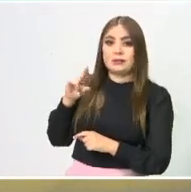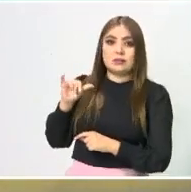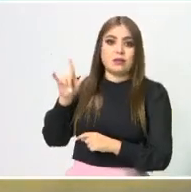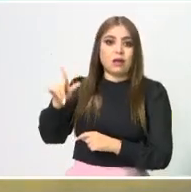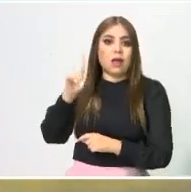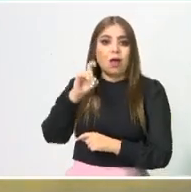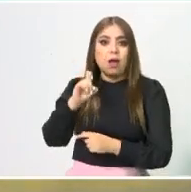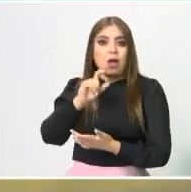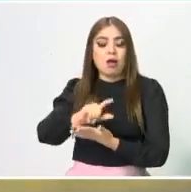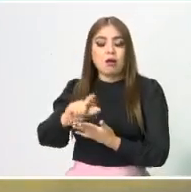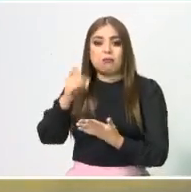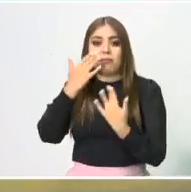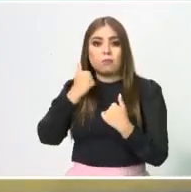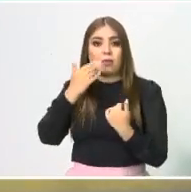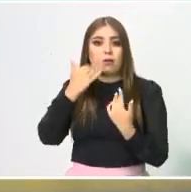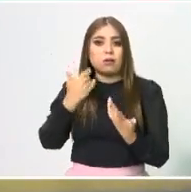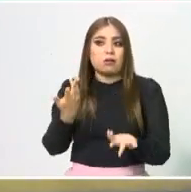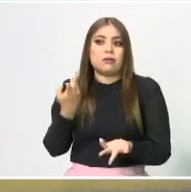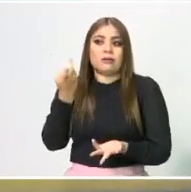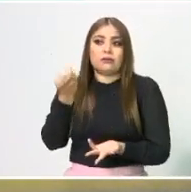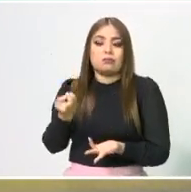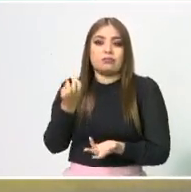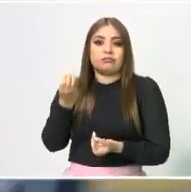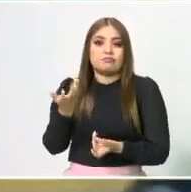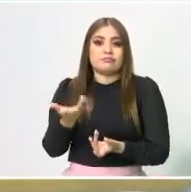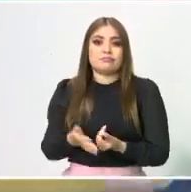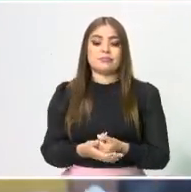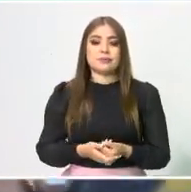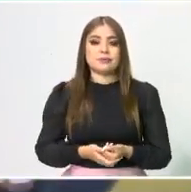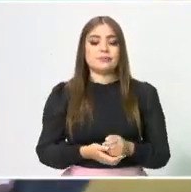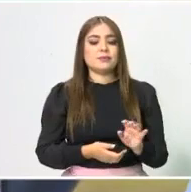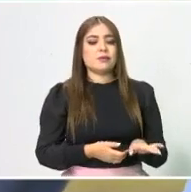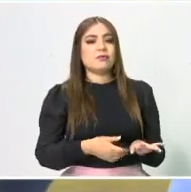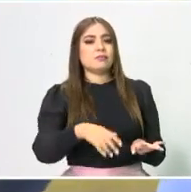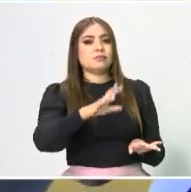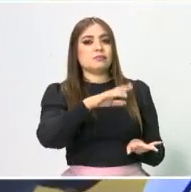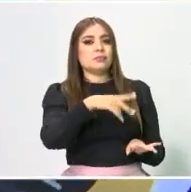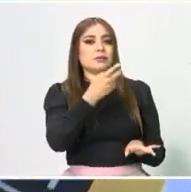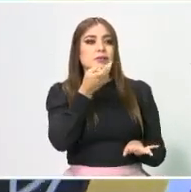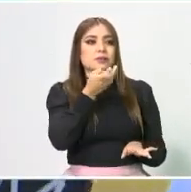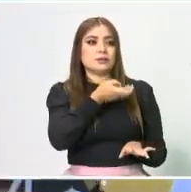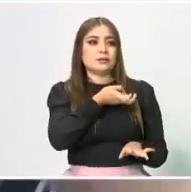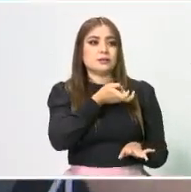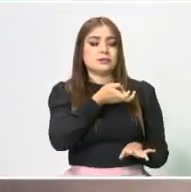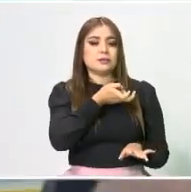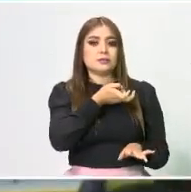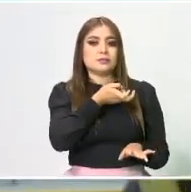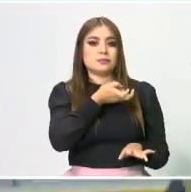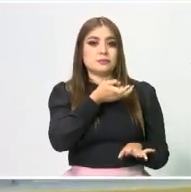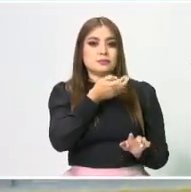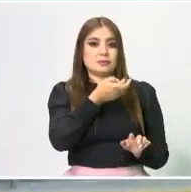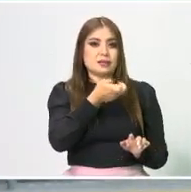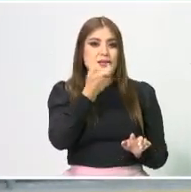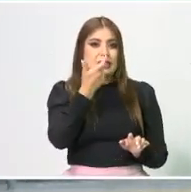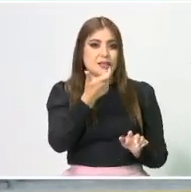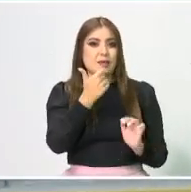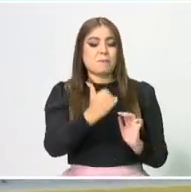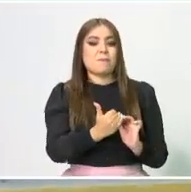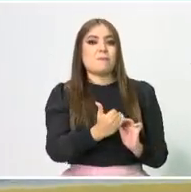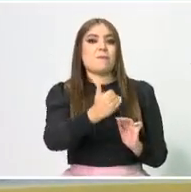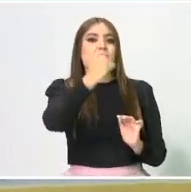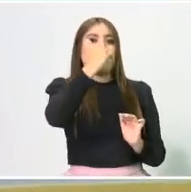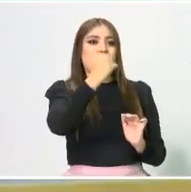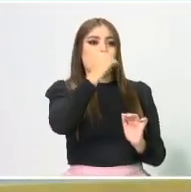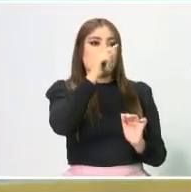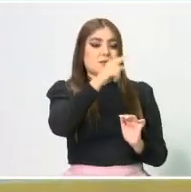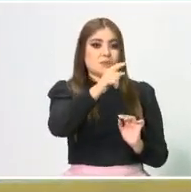O sea, también eso es, hay que ver mucho. Oiga, y precisamente es un gasto extra el que se